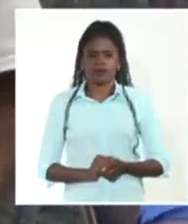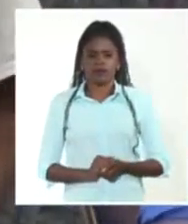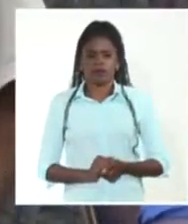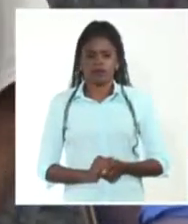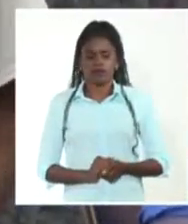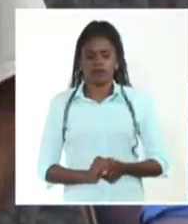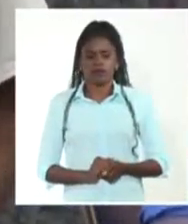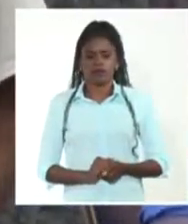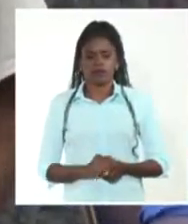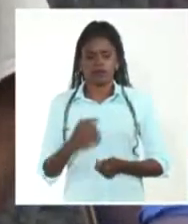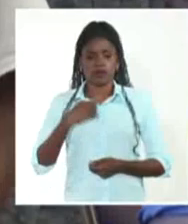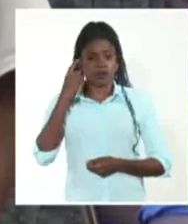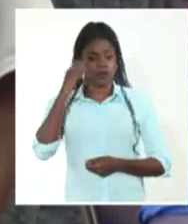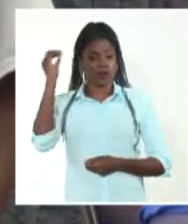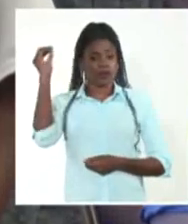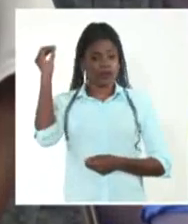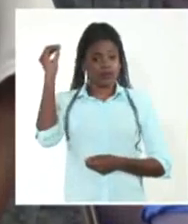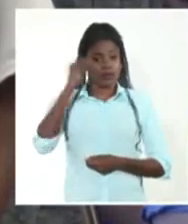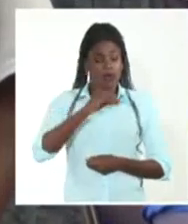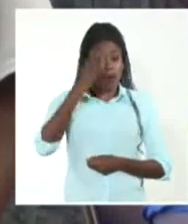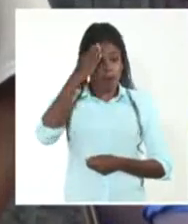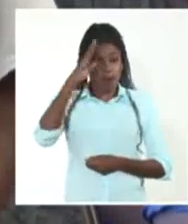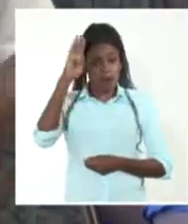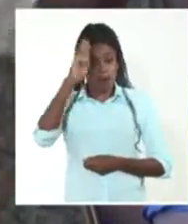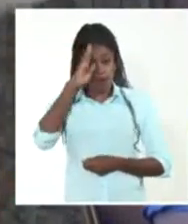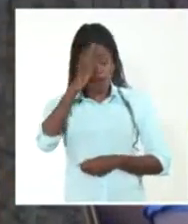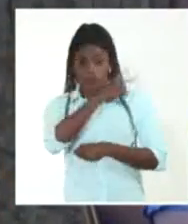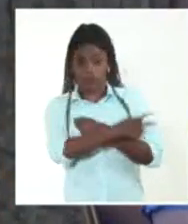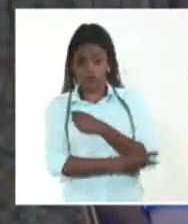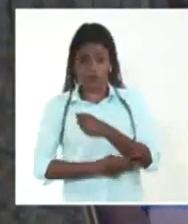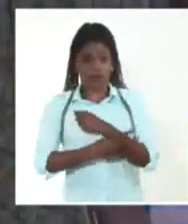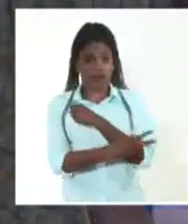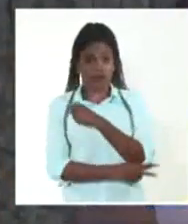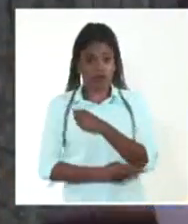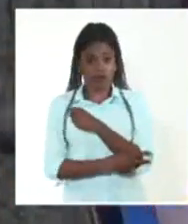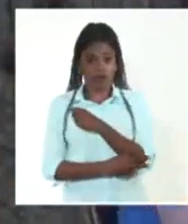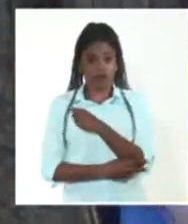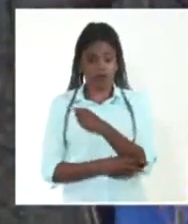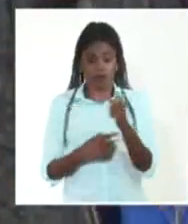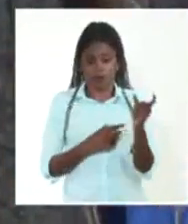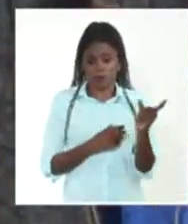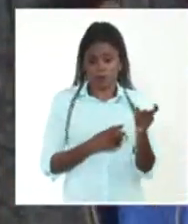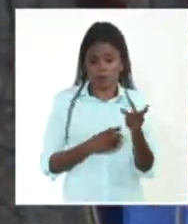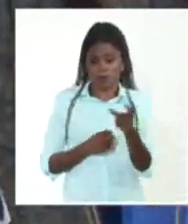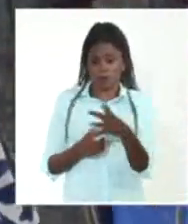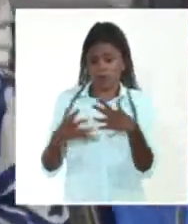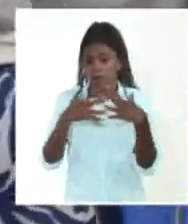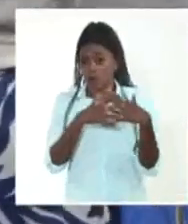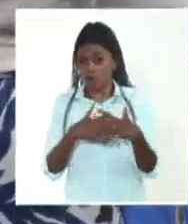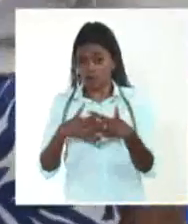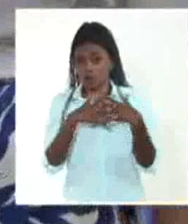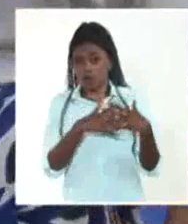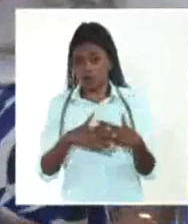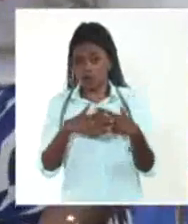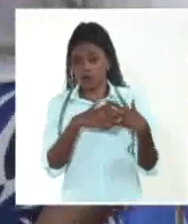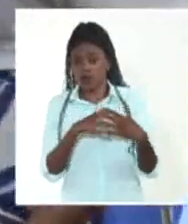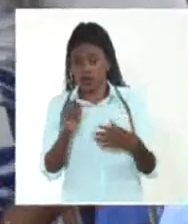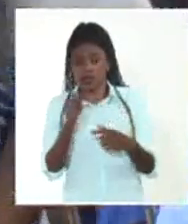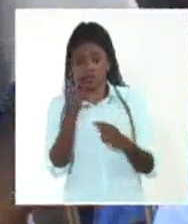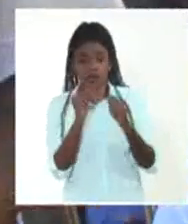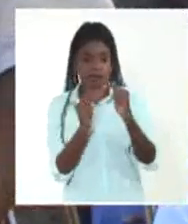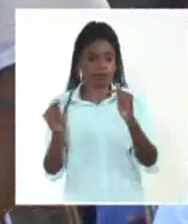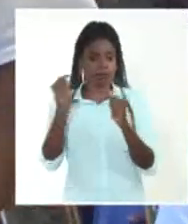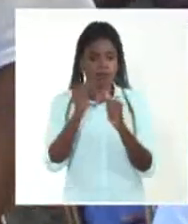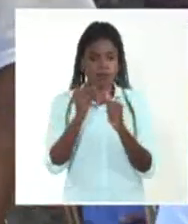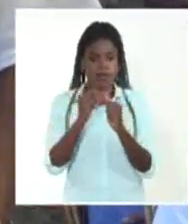Y sabemos que Cuba no es un país promotor del terrorismo. De los Estados Unidos es el principal promotor del